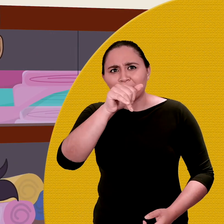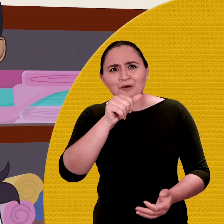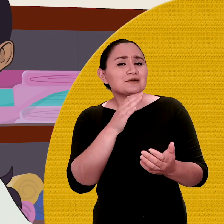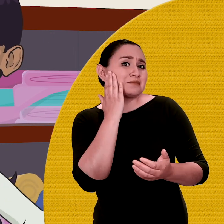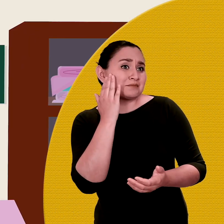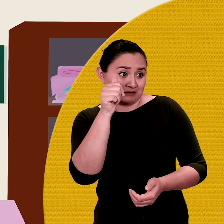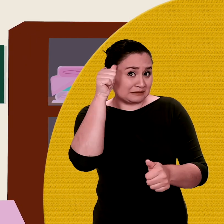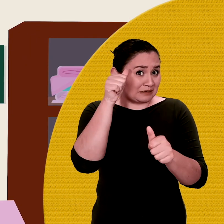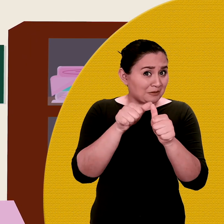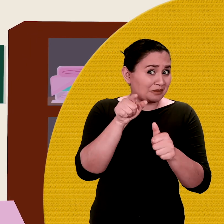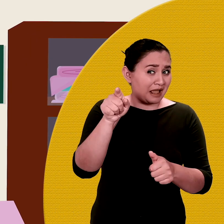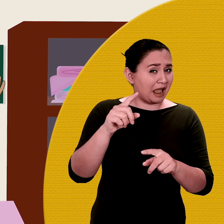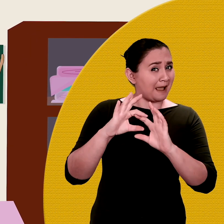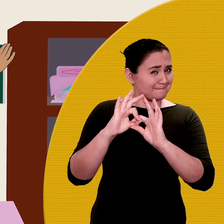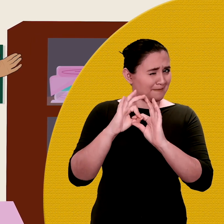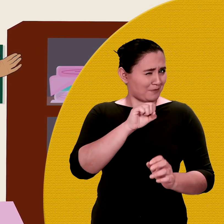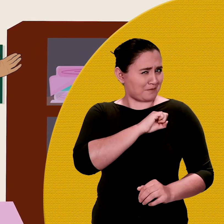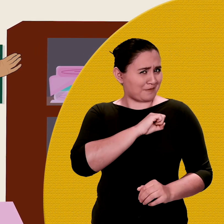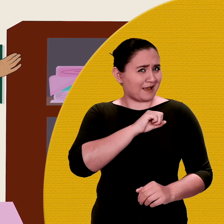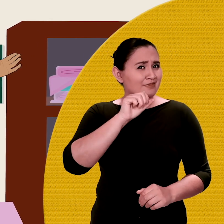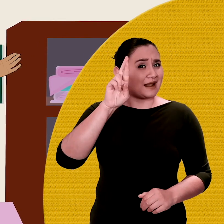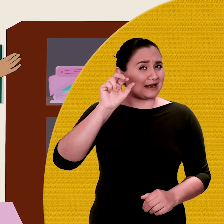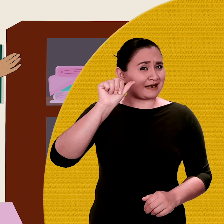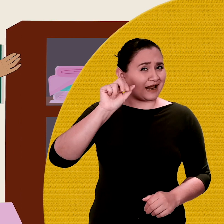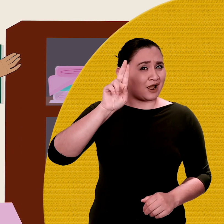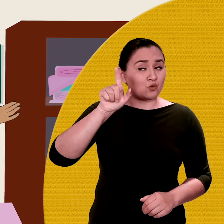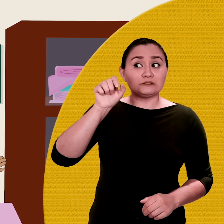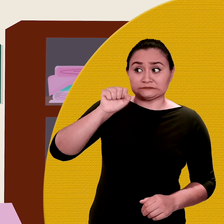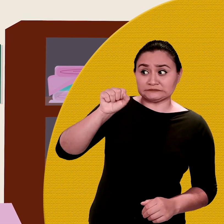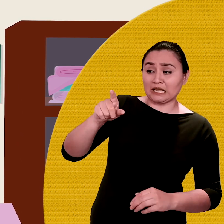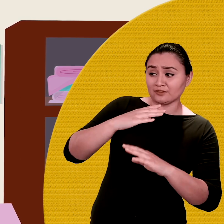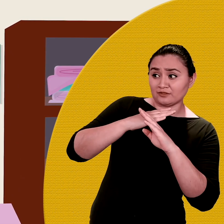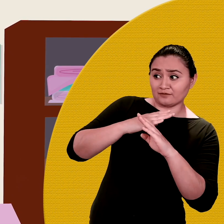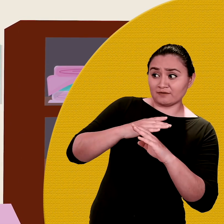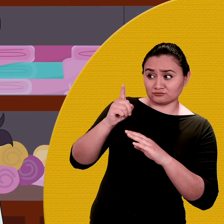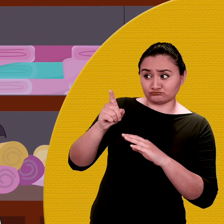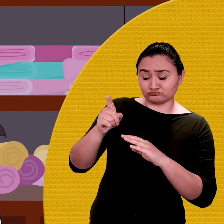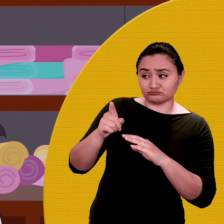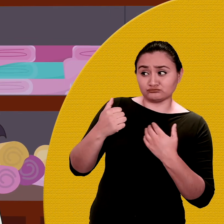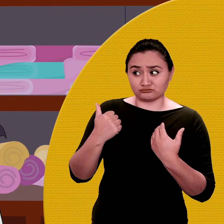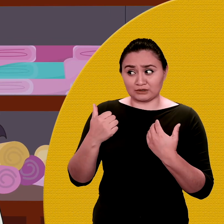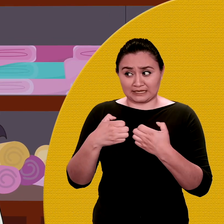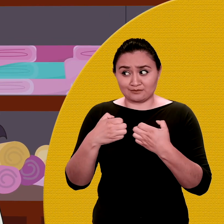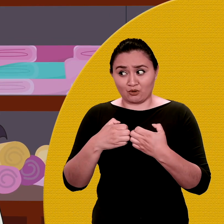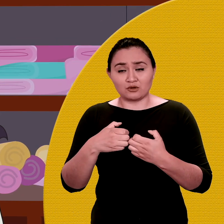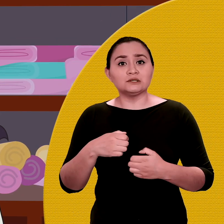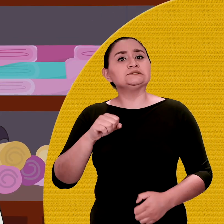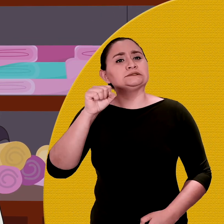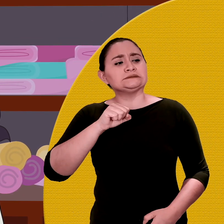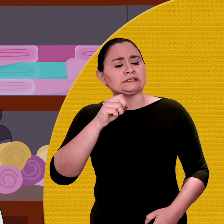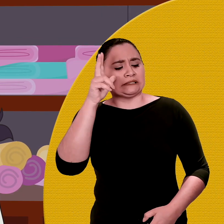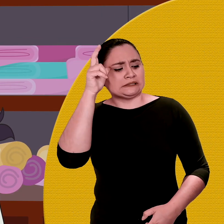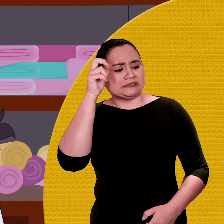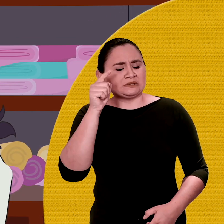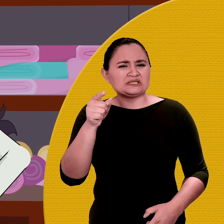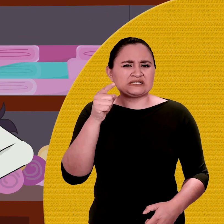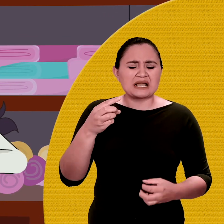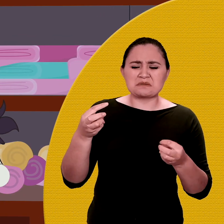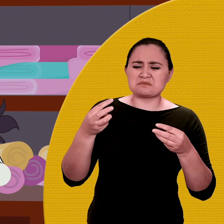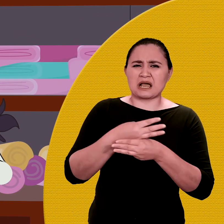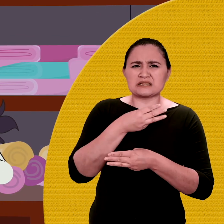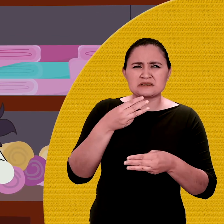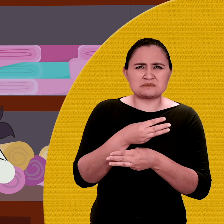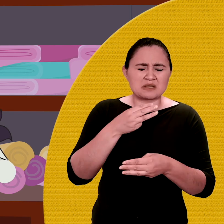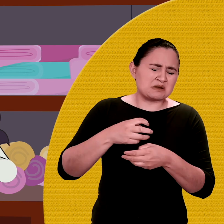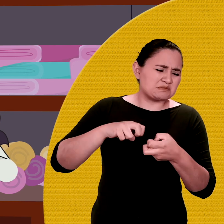compañero Raúl? Claro, hijo, el que es defensa en el equipo de tu grado. ¿Qué pasa con él? Creo que le pasa lo mismo que a mi ñaña Ana María. En clase de